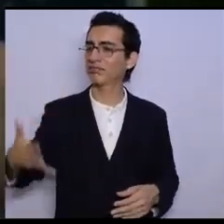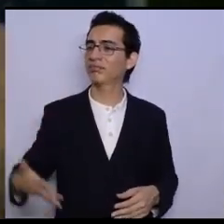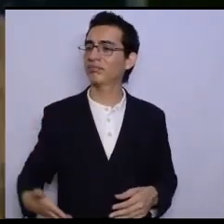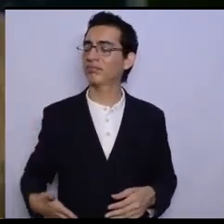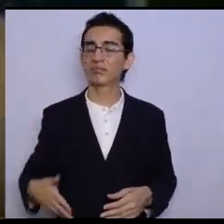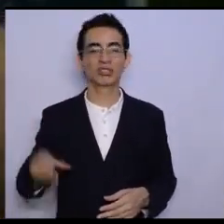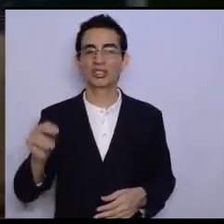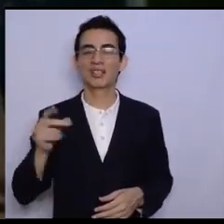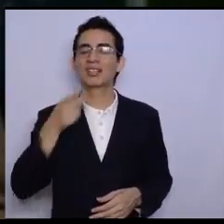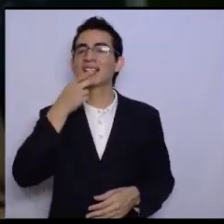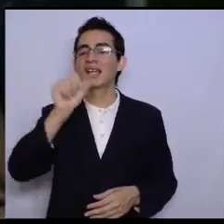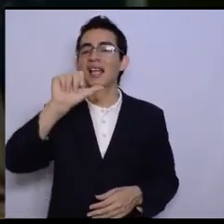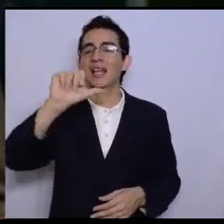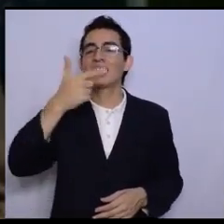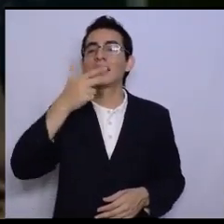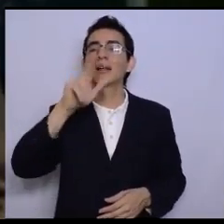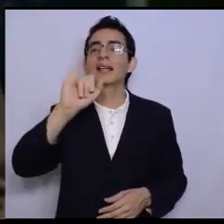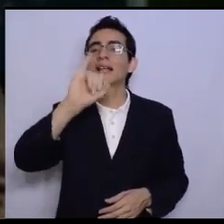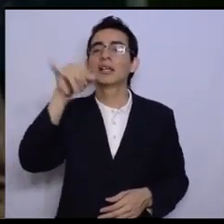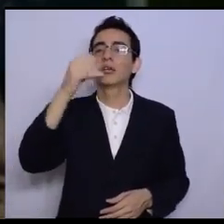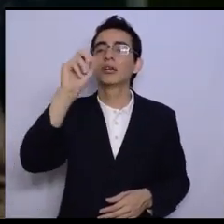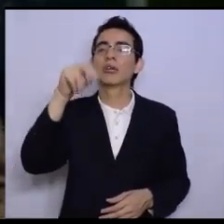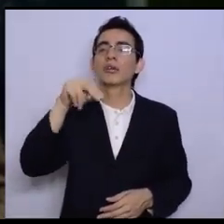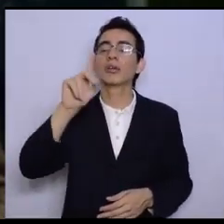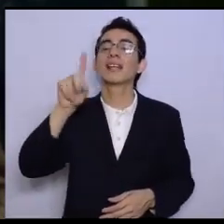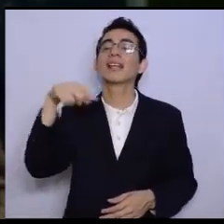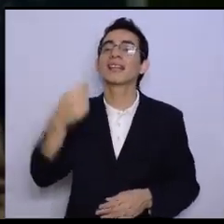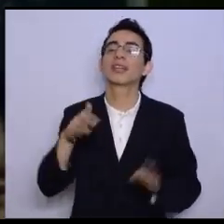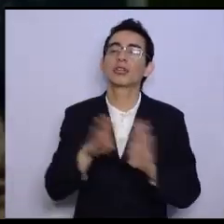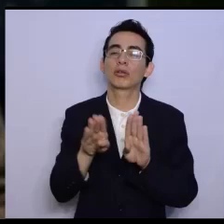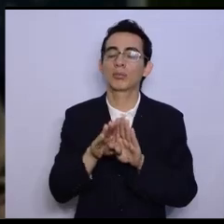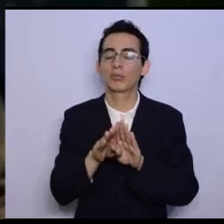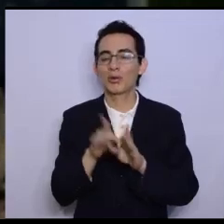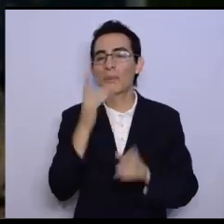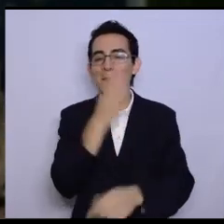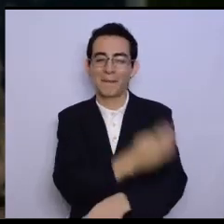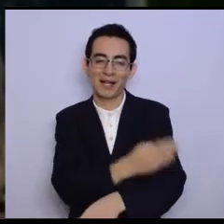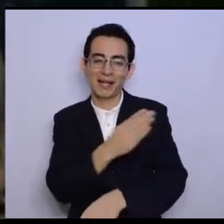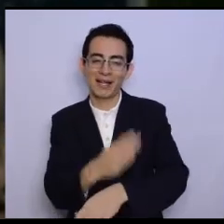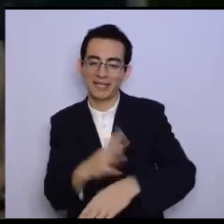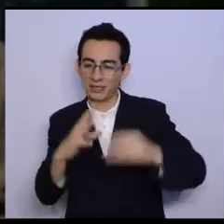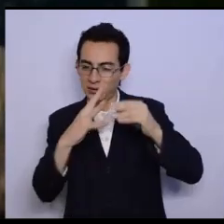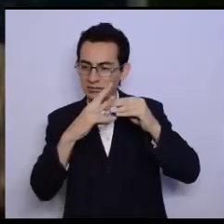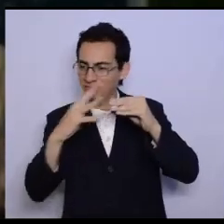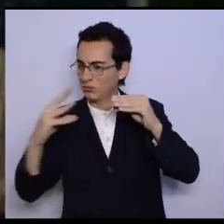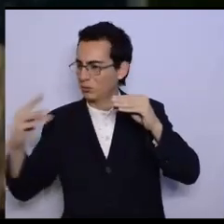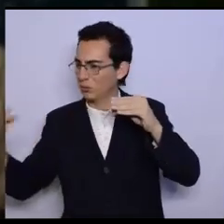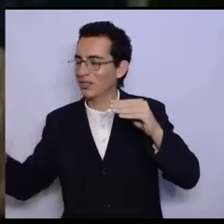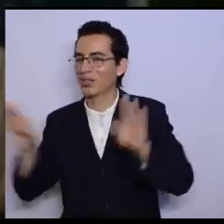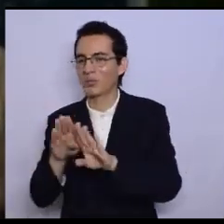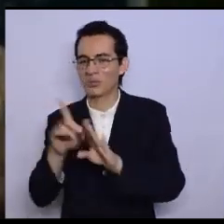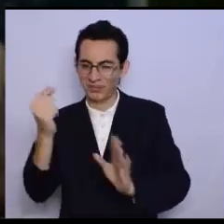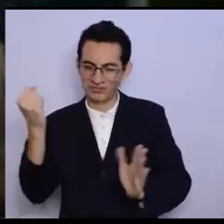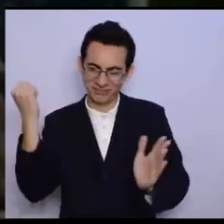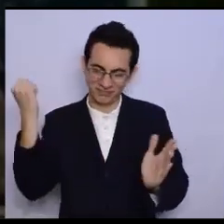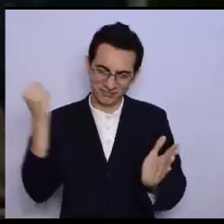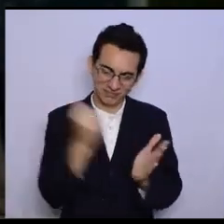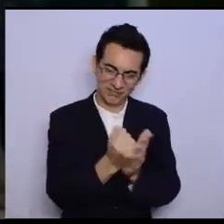palabra aguijón en el griego significa estaca puntiaguda. Carne aquí se refiere al cuerpo